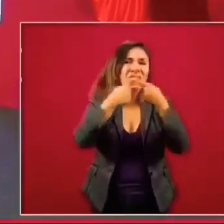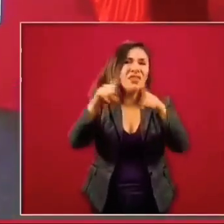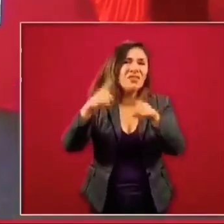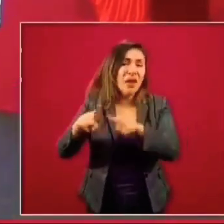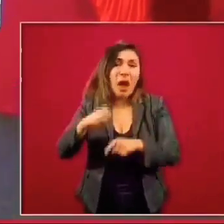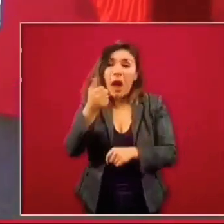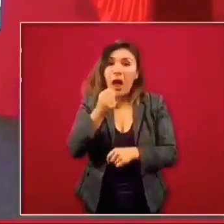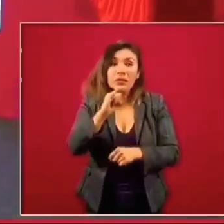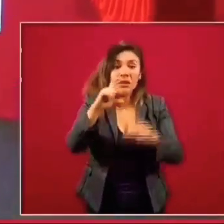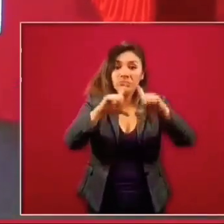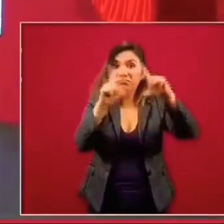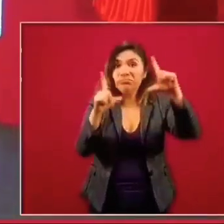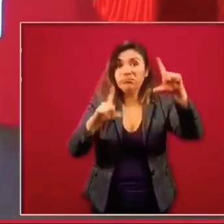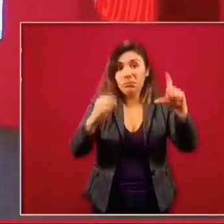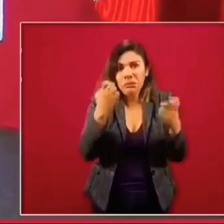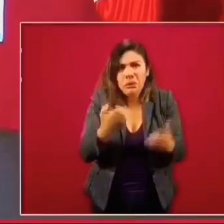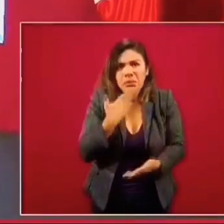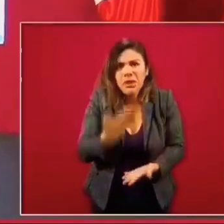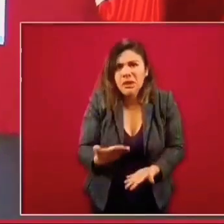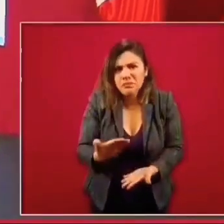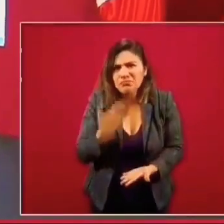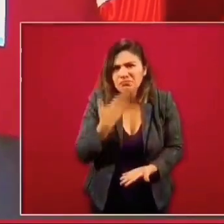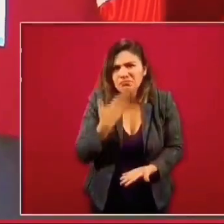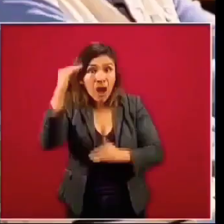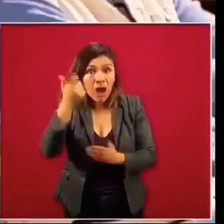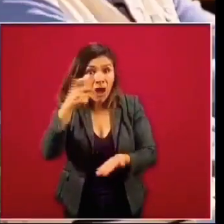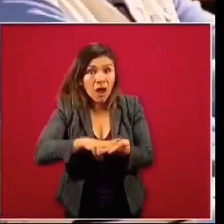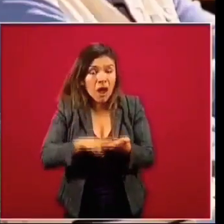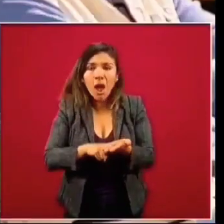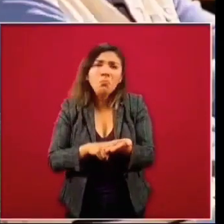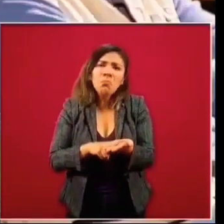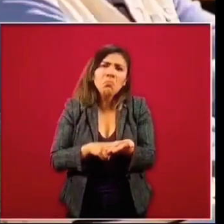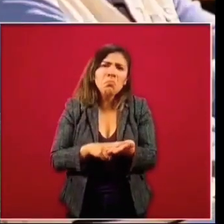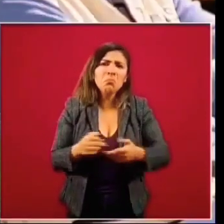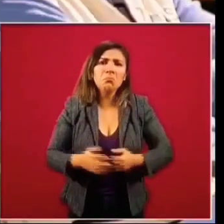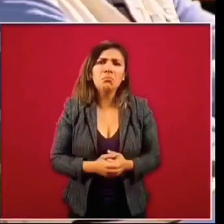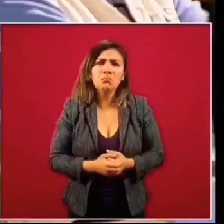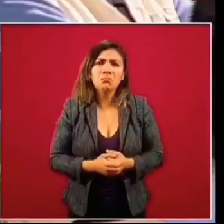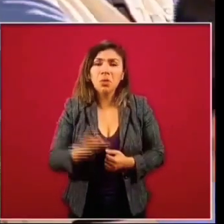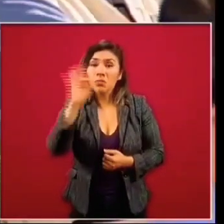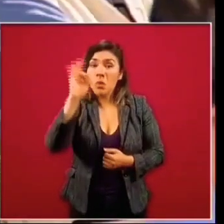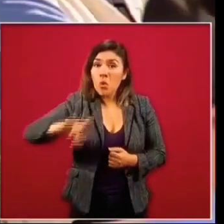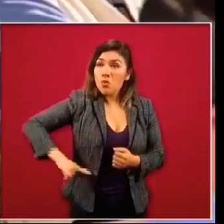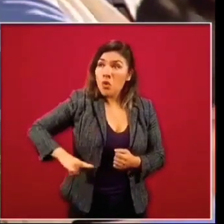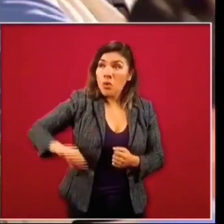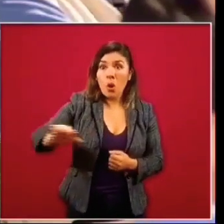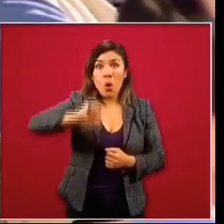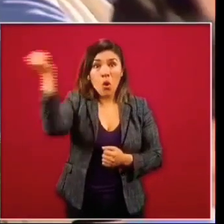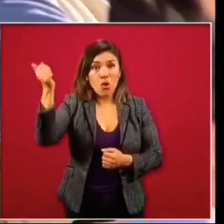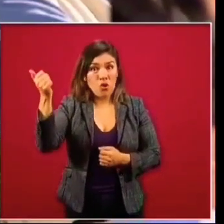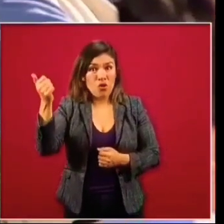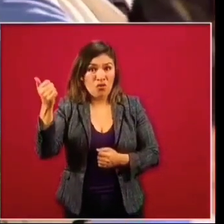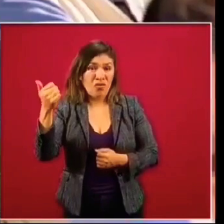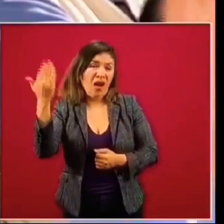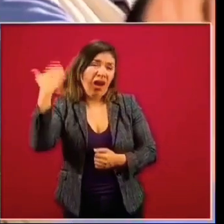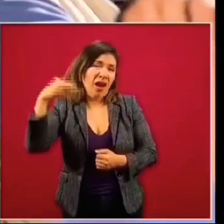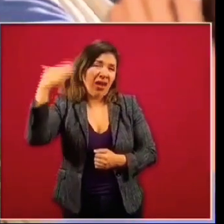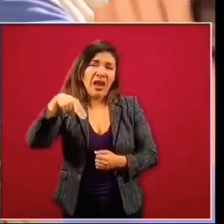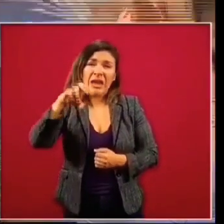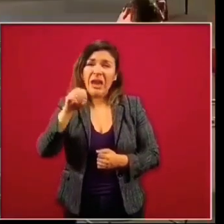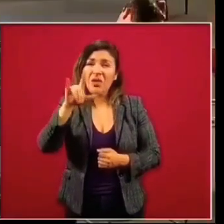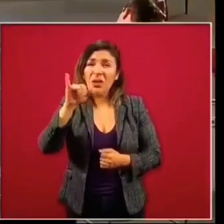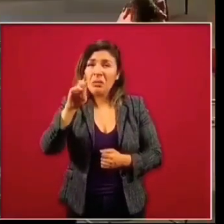a nivel nacional, que es muy bueno. Si estuviesen gobernando los neoliberales,